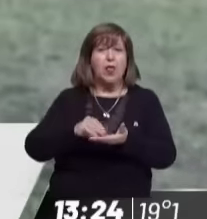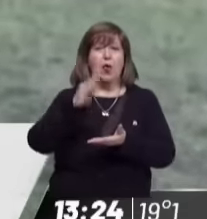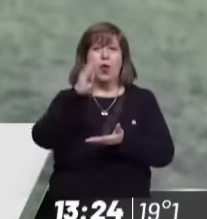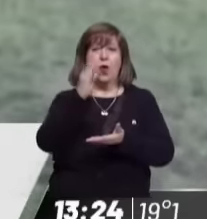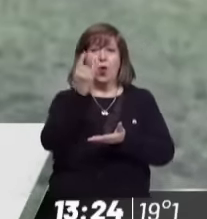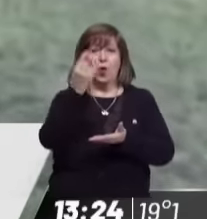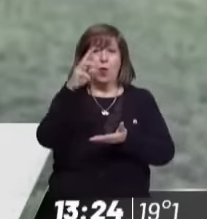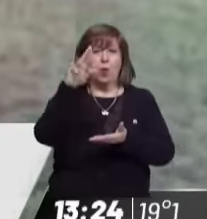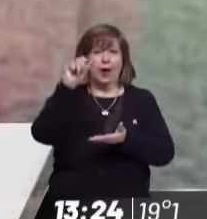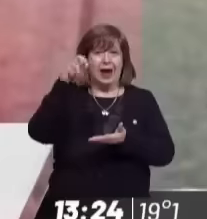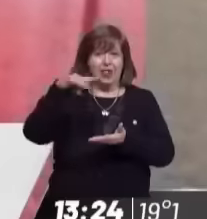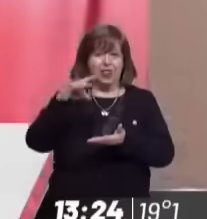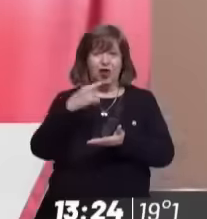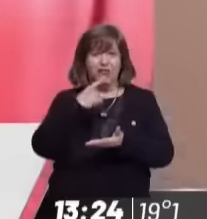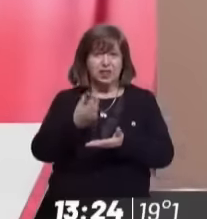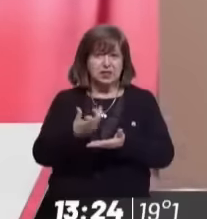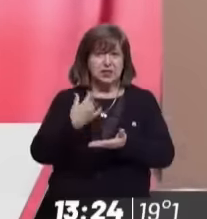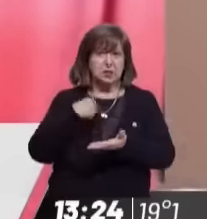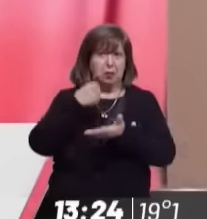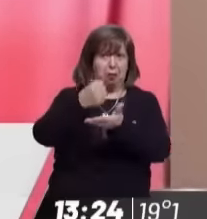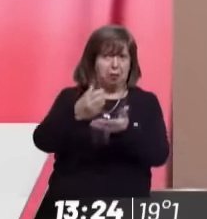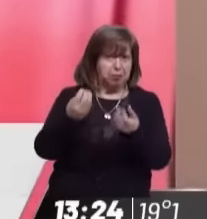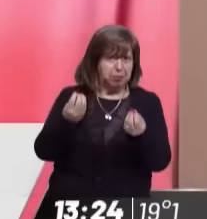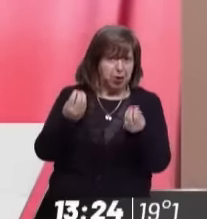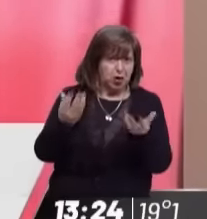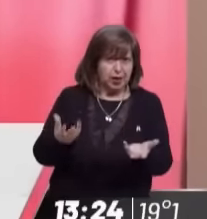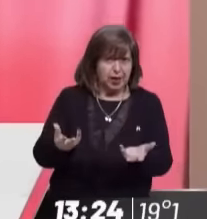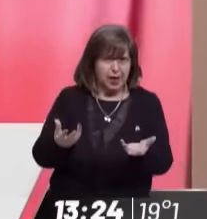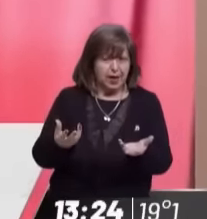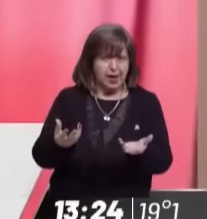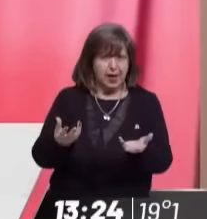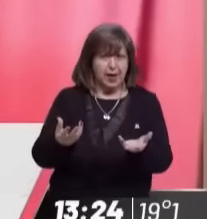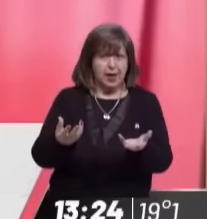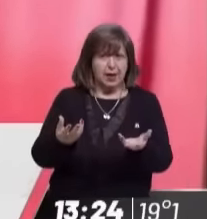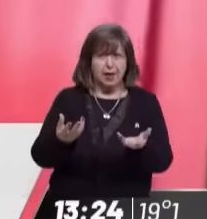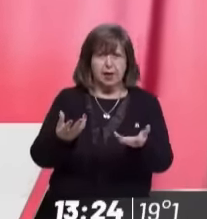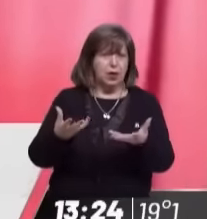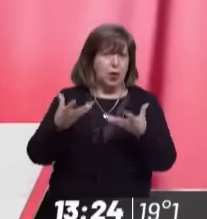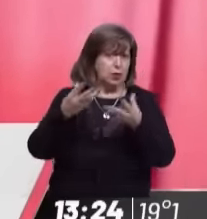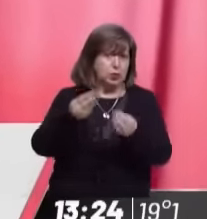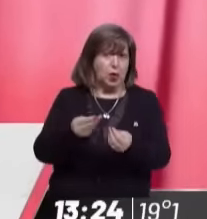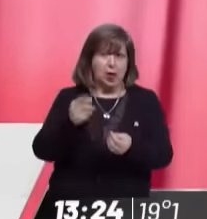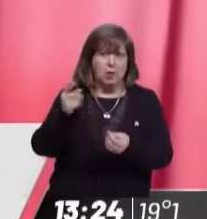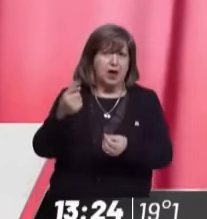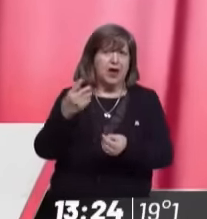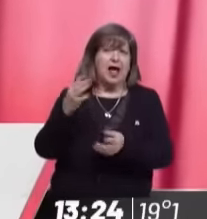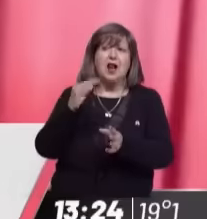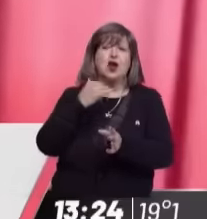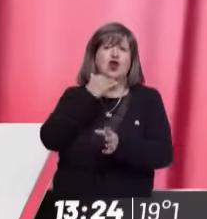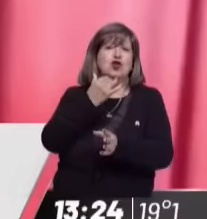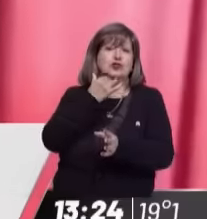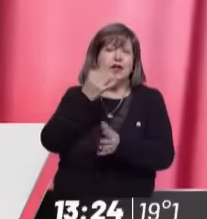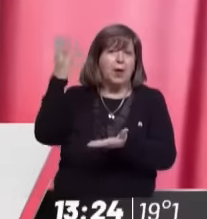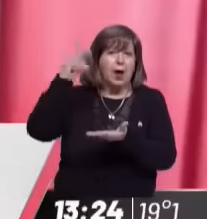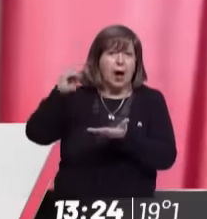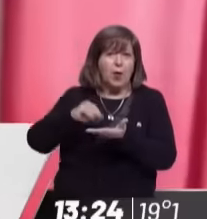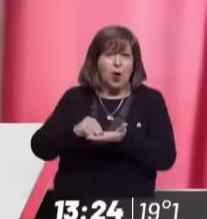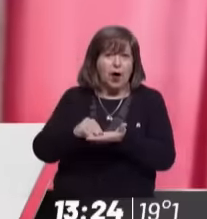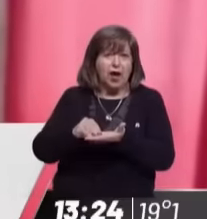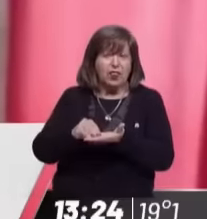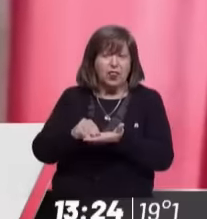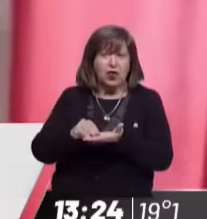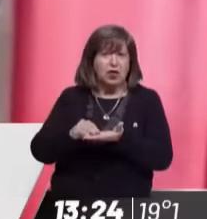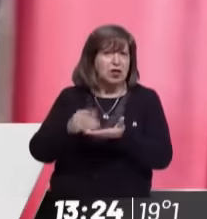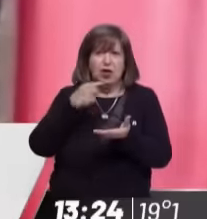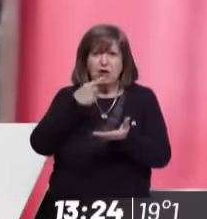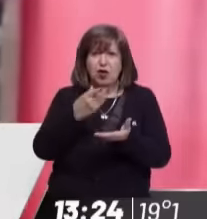investigación en absoluto, porque además de eso, él no tiene conocimiento de nada de lo